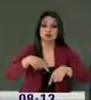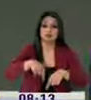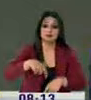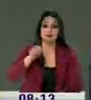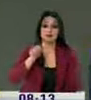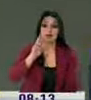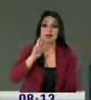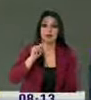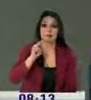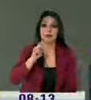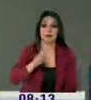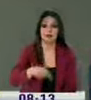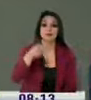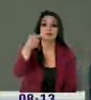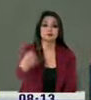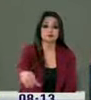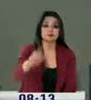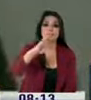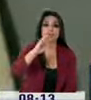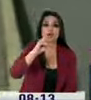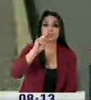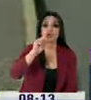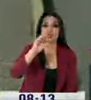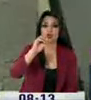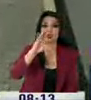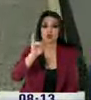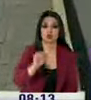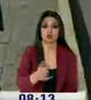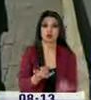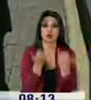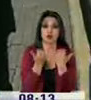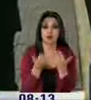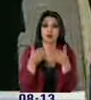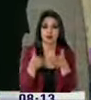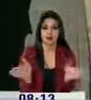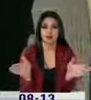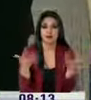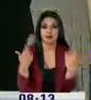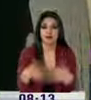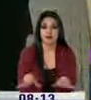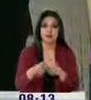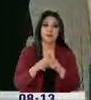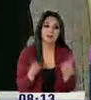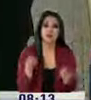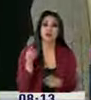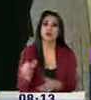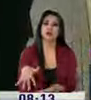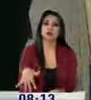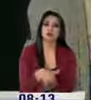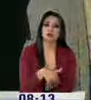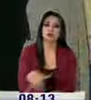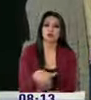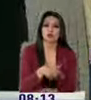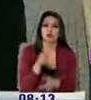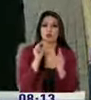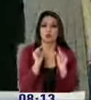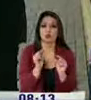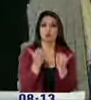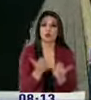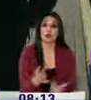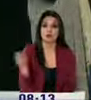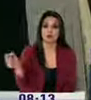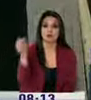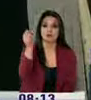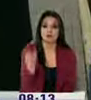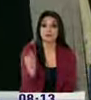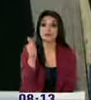la Armenia hacia Conocoto y precisamente el día de hoy se ha abierto, pero ellos tienen algunas inquietudes. Yo me encuentro precisamente